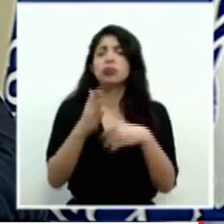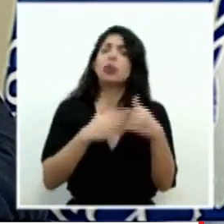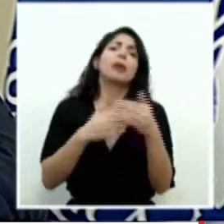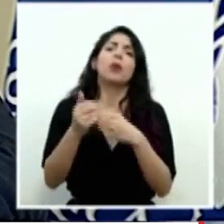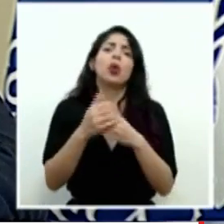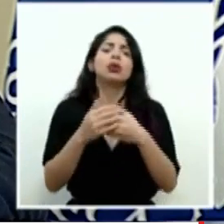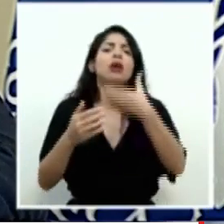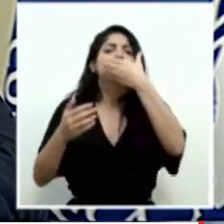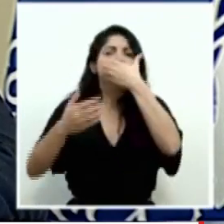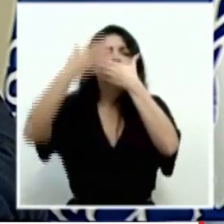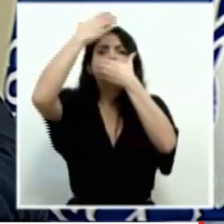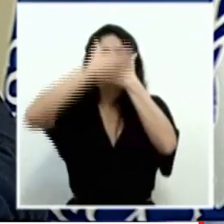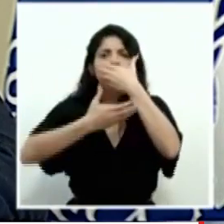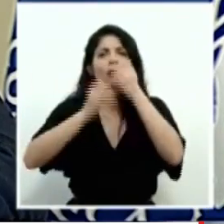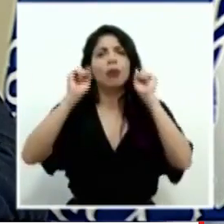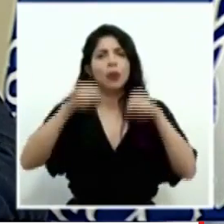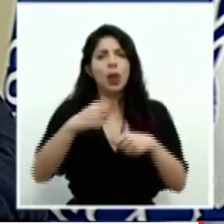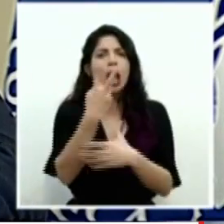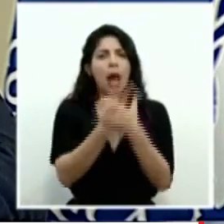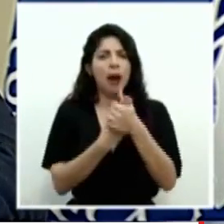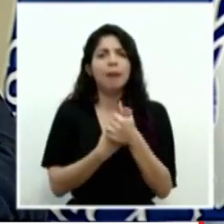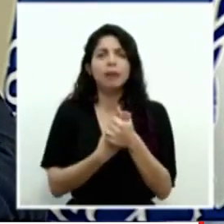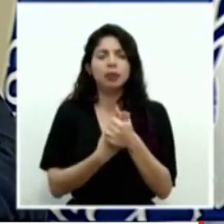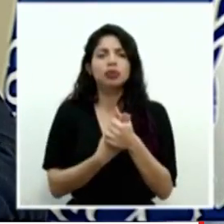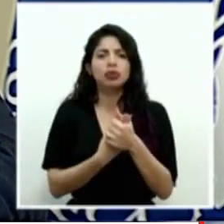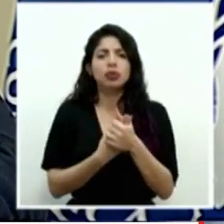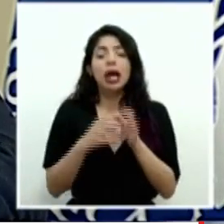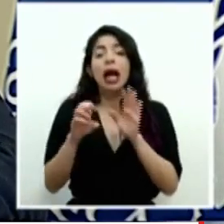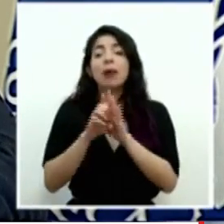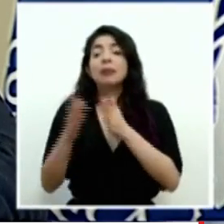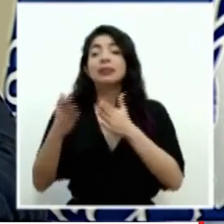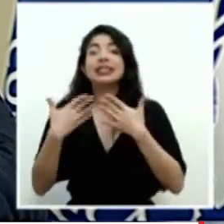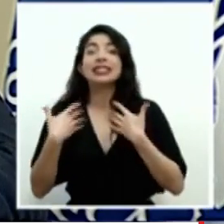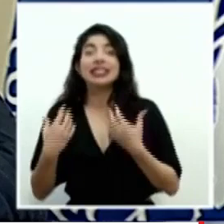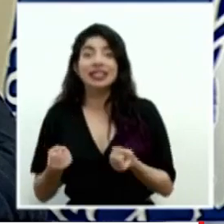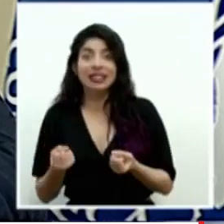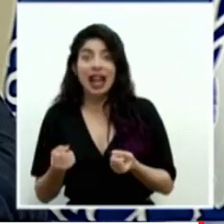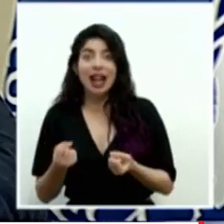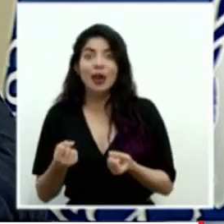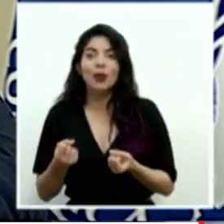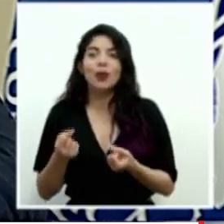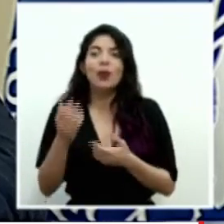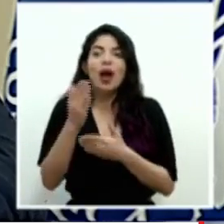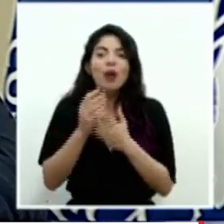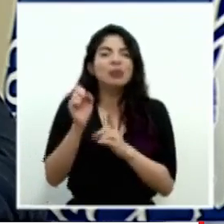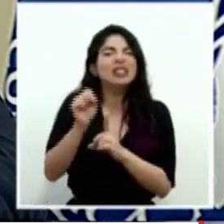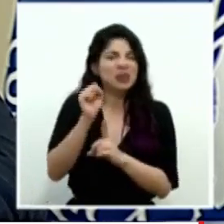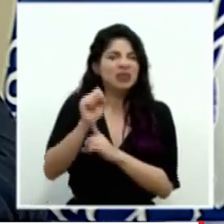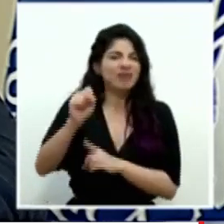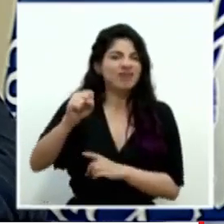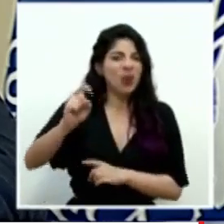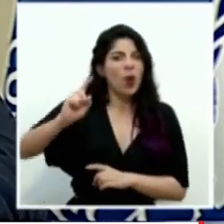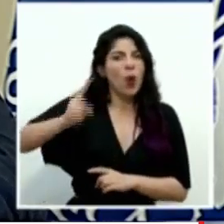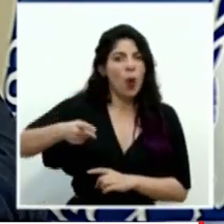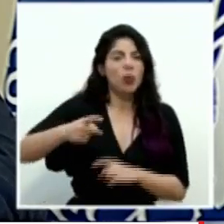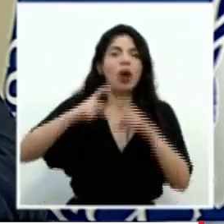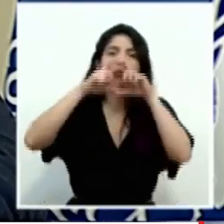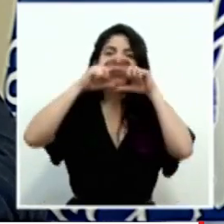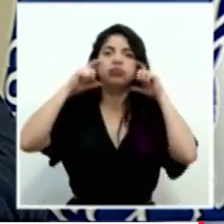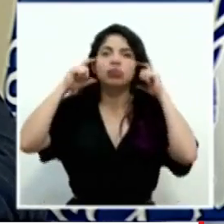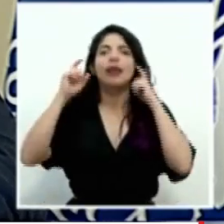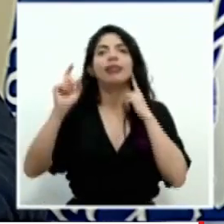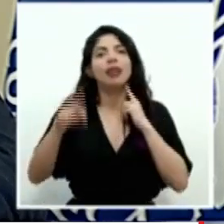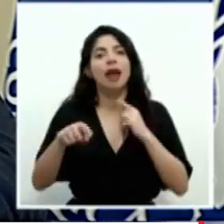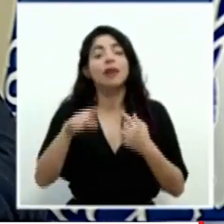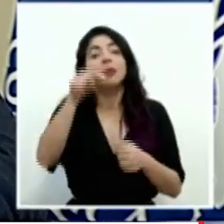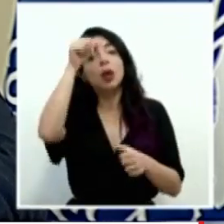indistintamente una con la otra para los lugares, excepto obviamente para los servicios de salud, en donde ya para ciertas situaciones sí es obligatorio la mascarilla,